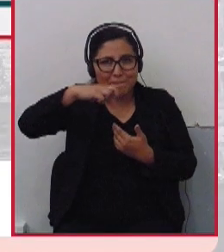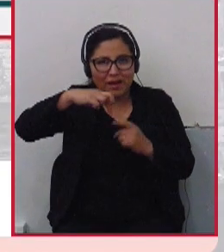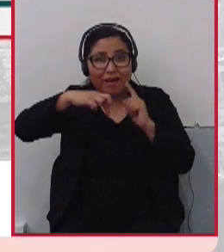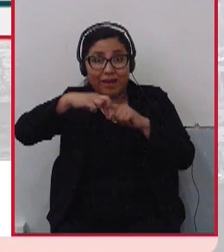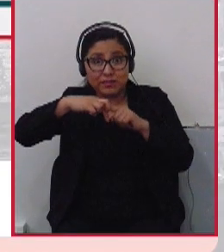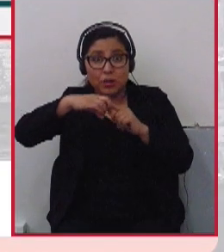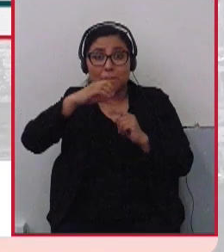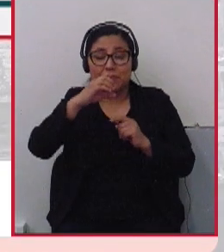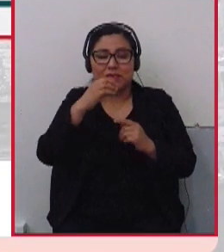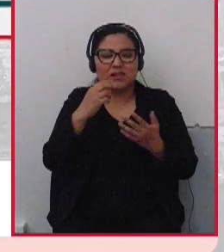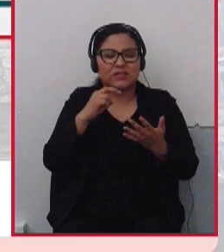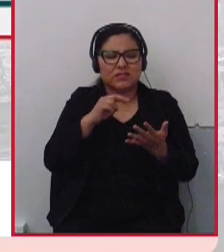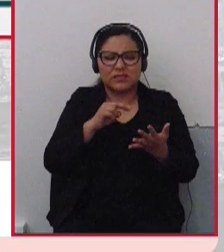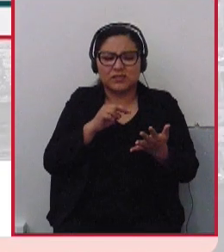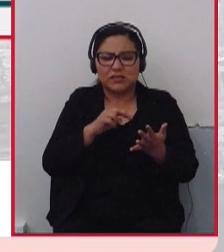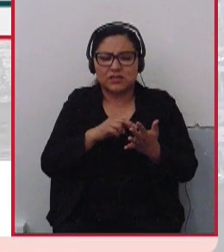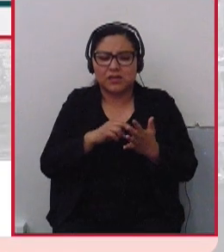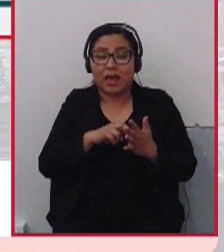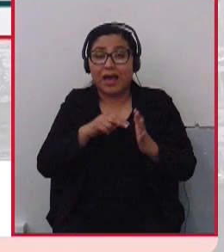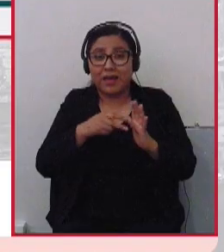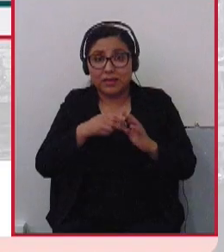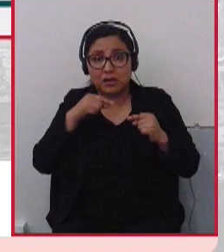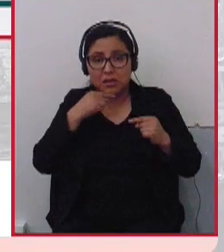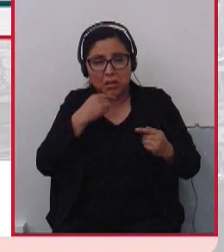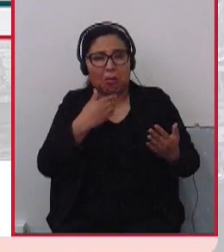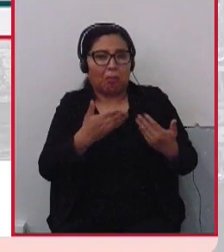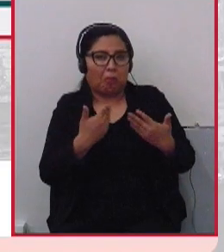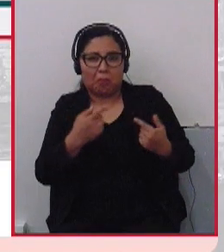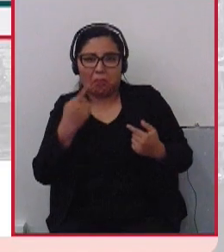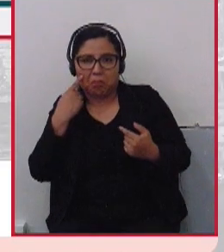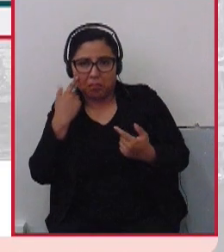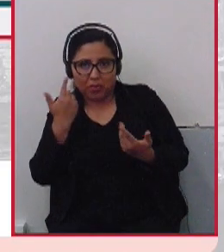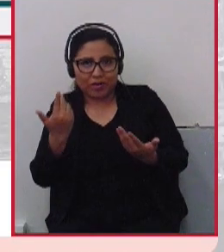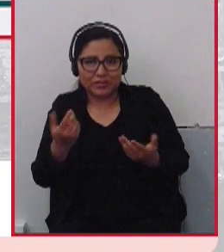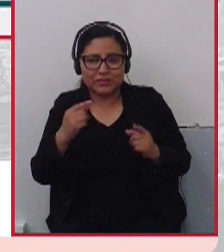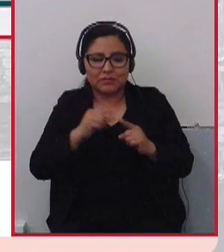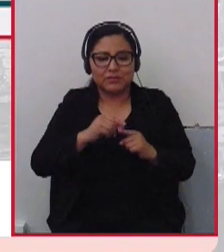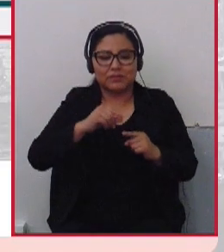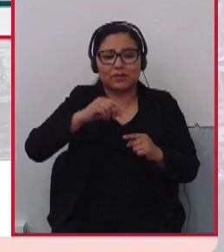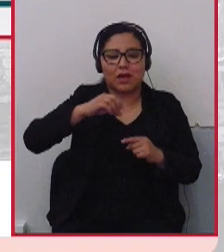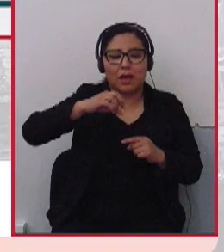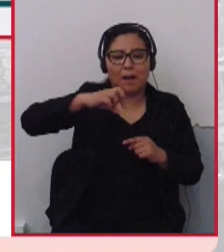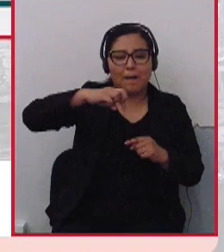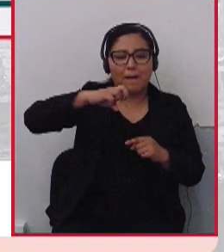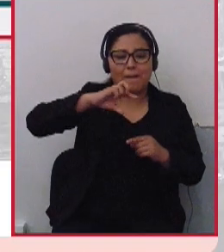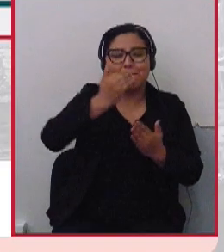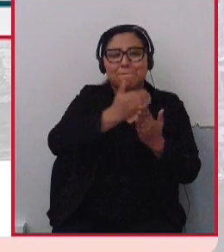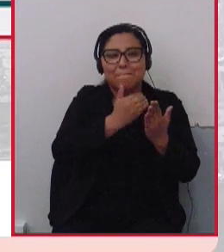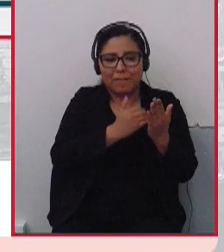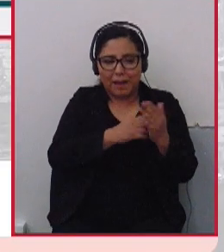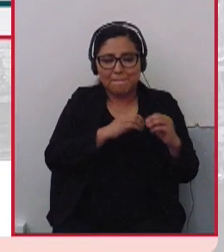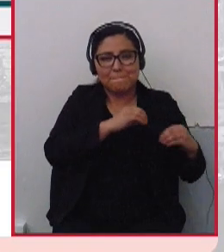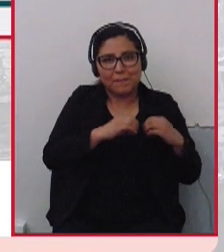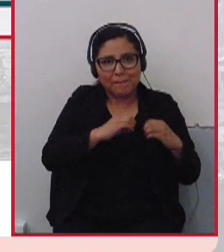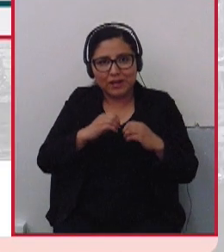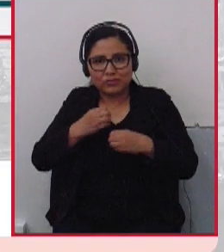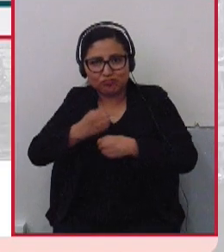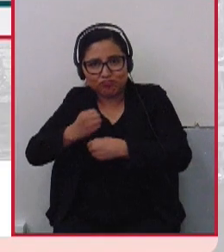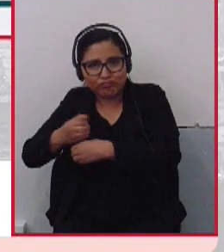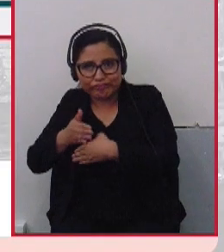palabra ORP en el argot de lo que arrancamos plantas es el Operation Readiness Plan, el alistamiento